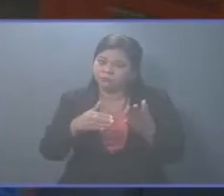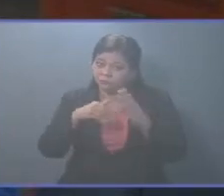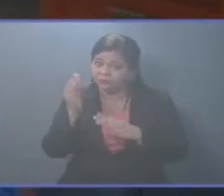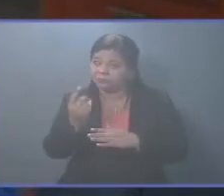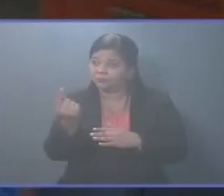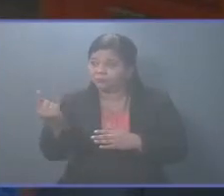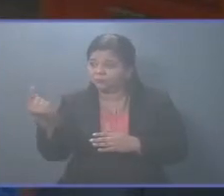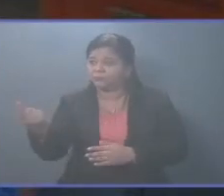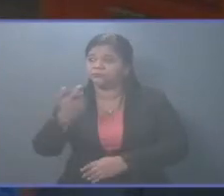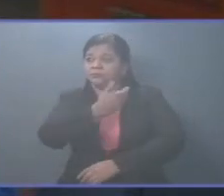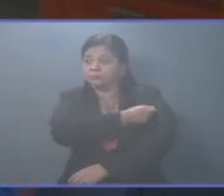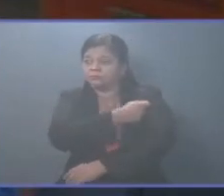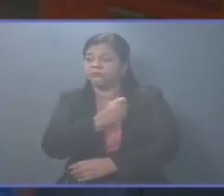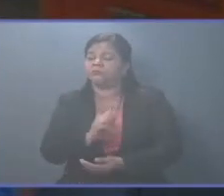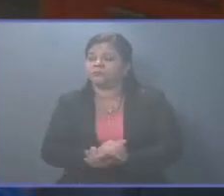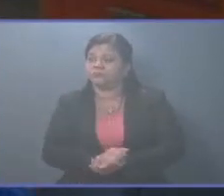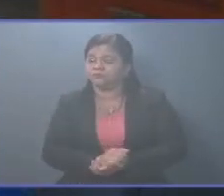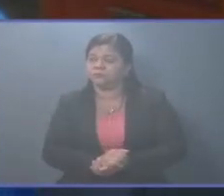se va a estar aplicando.